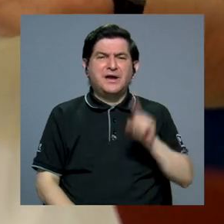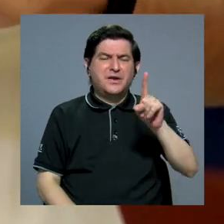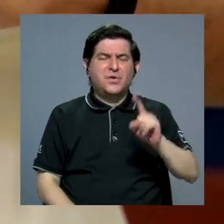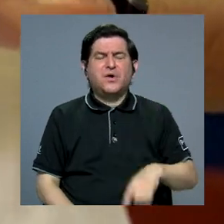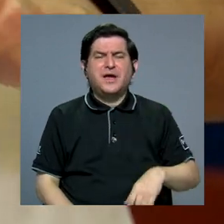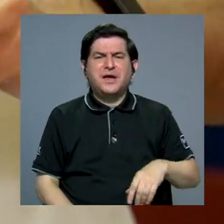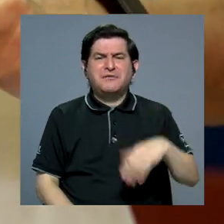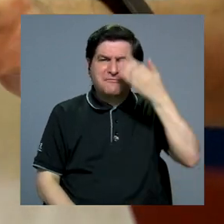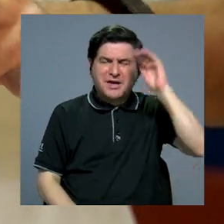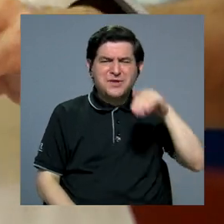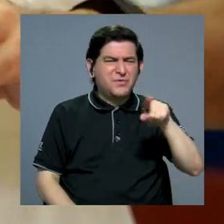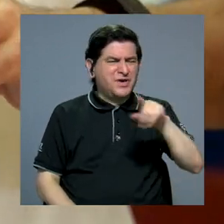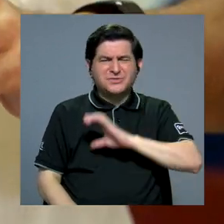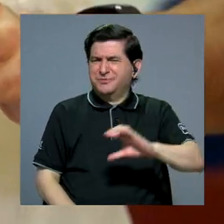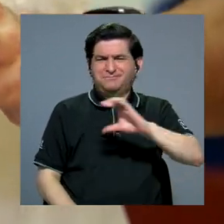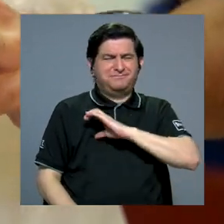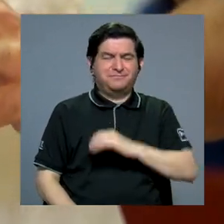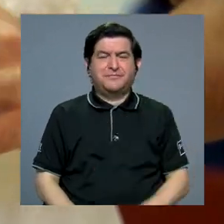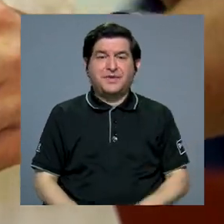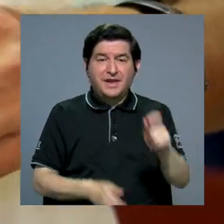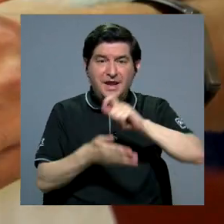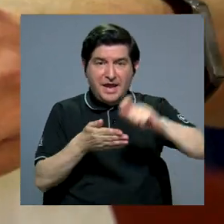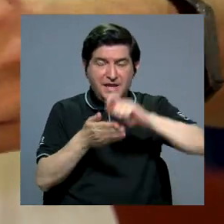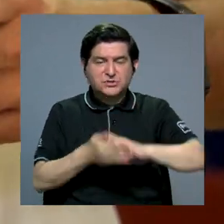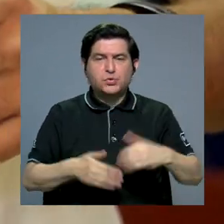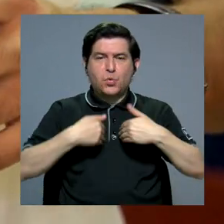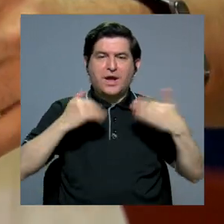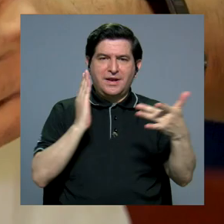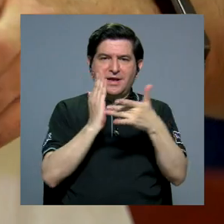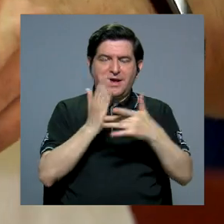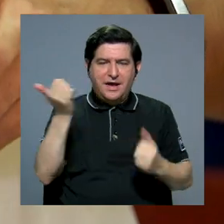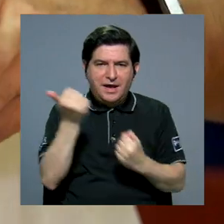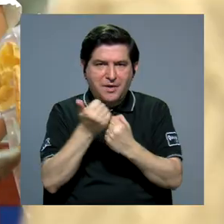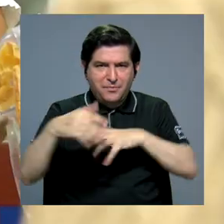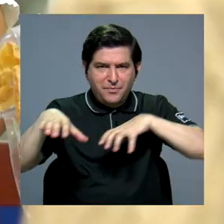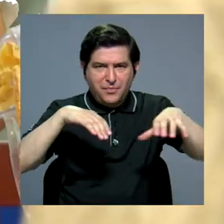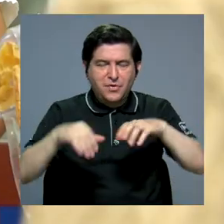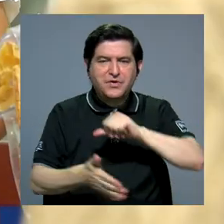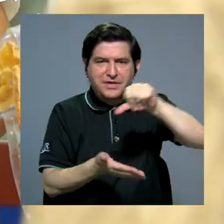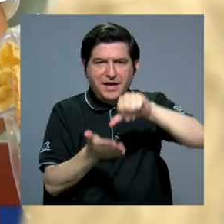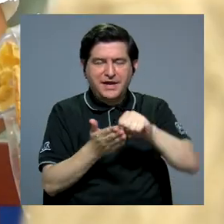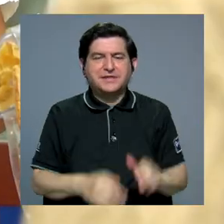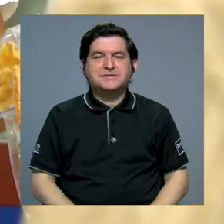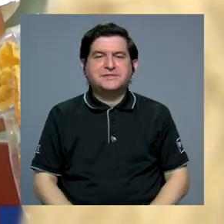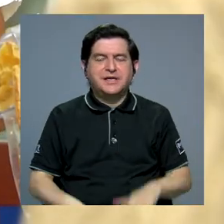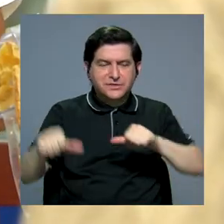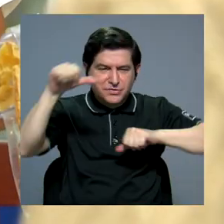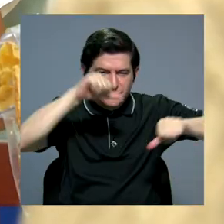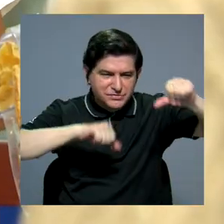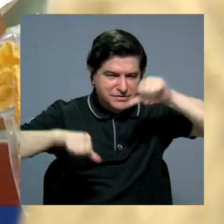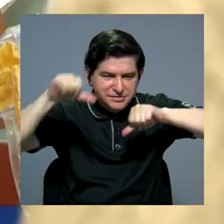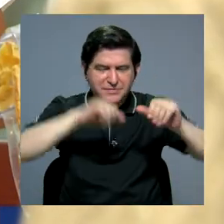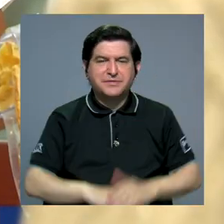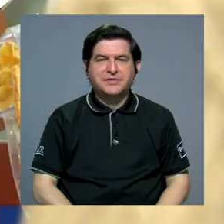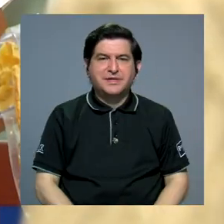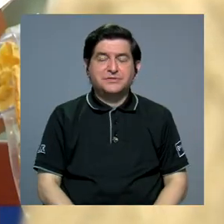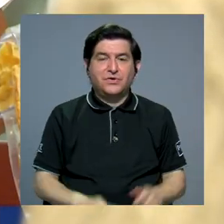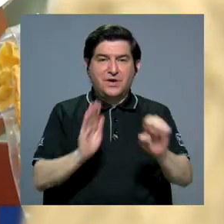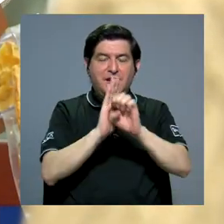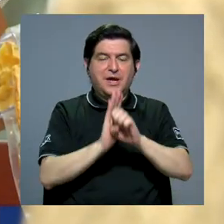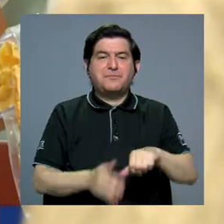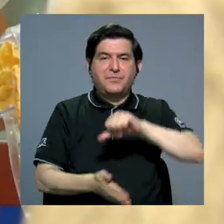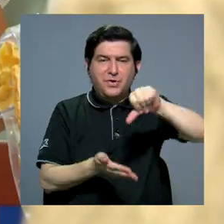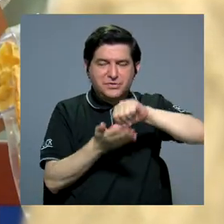información científica de calidad. La Escuela de Zootecnia apoya sus actividades en centros de estaciones experimentales, como lo son